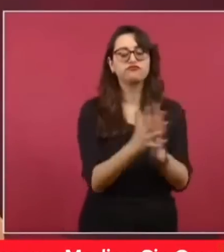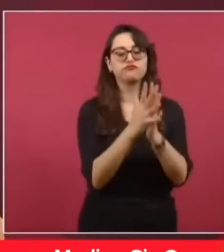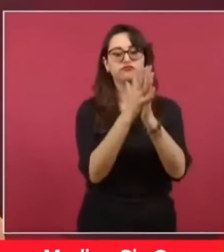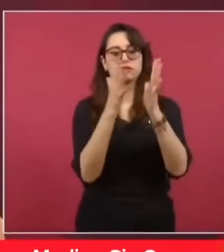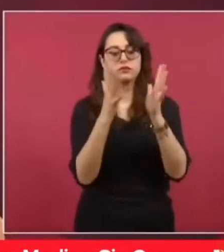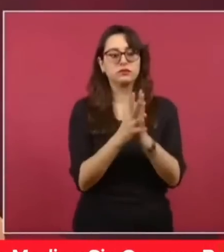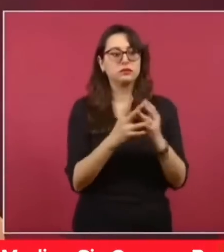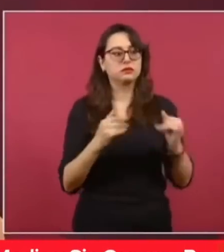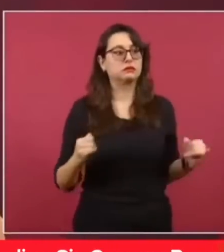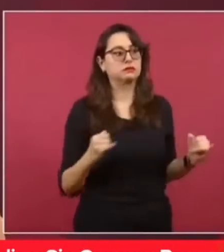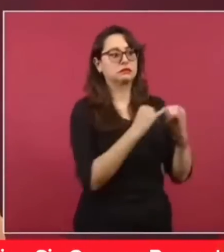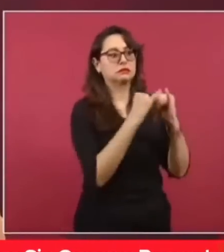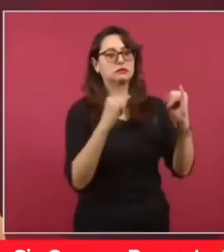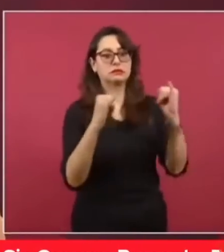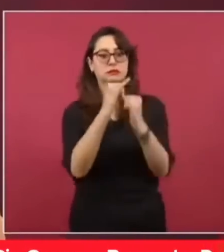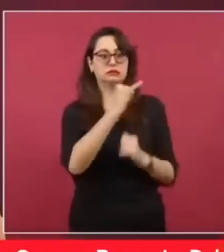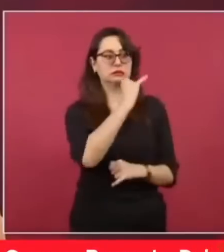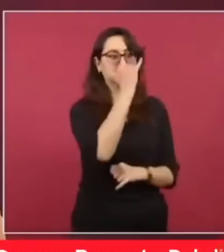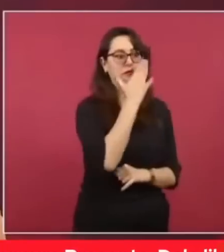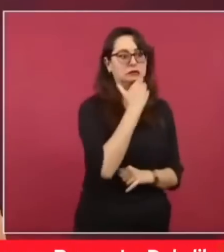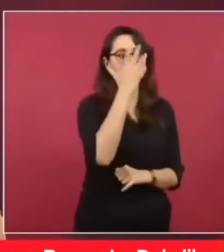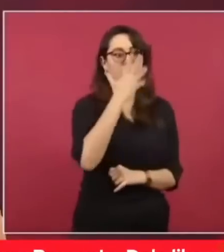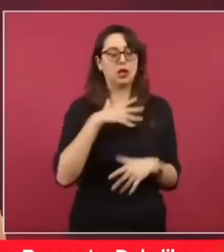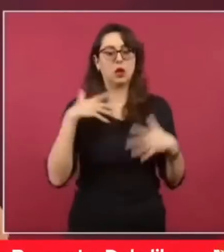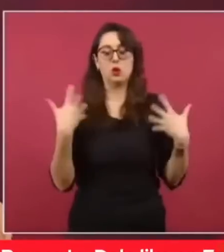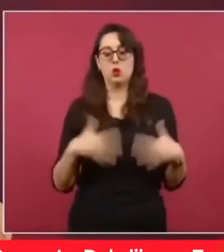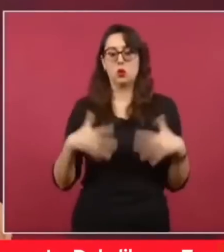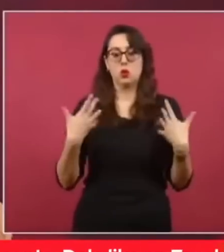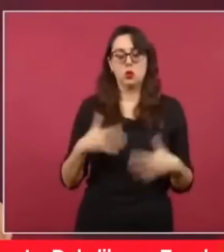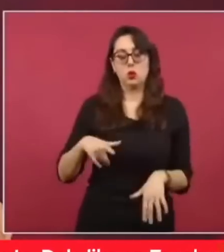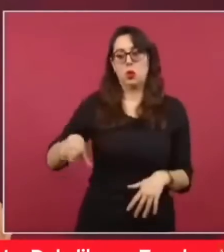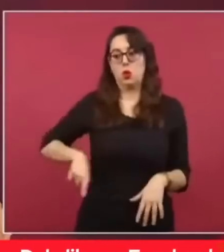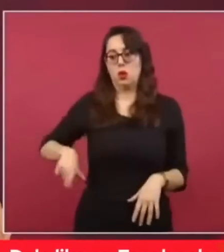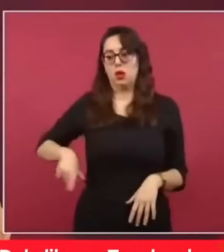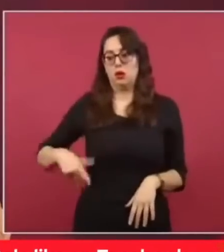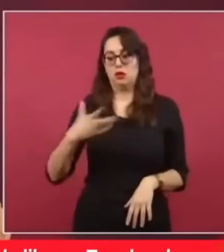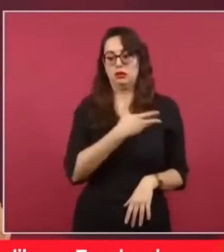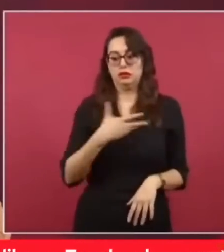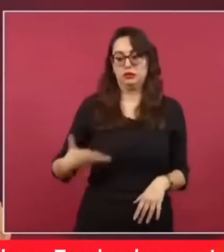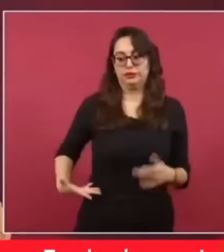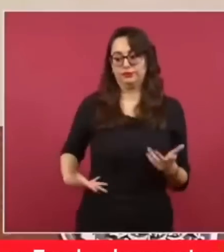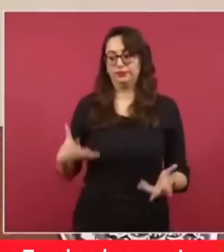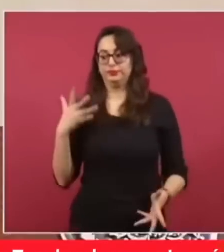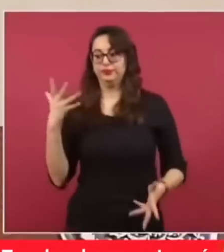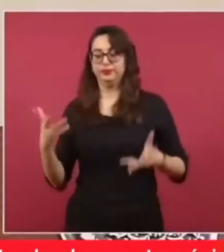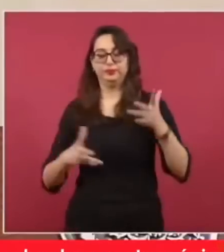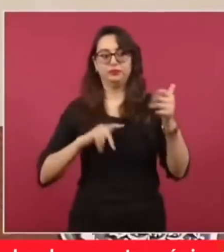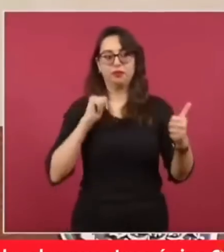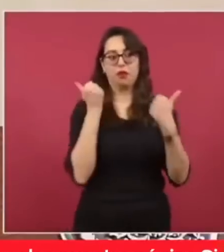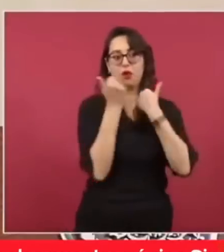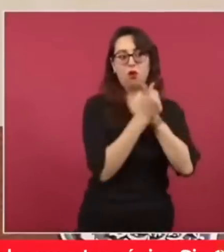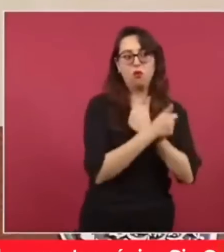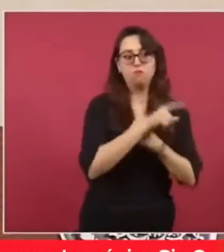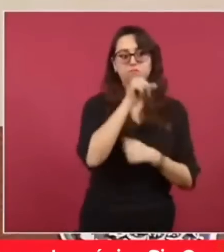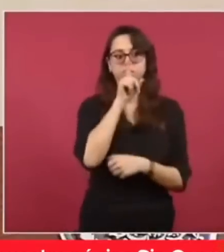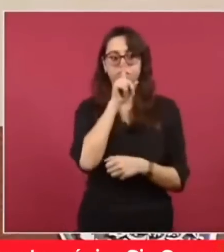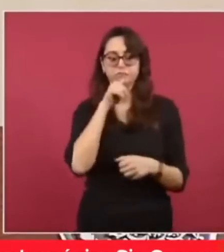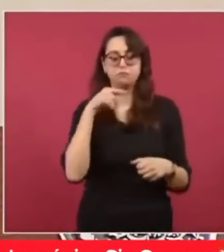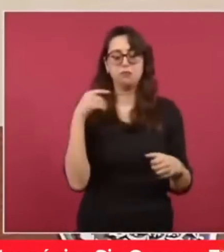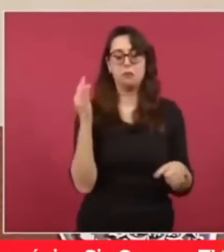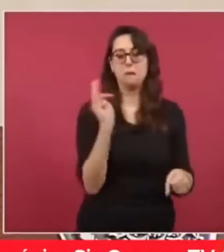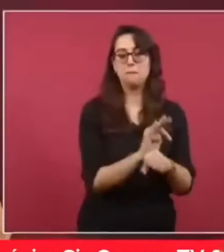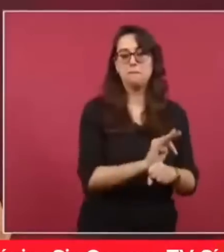jóvenes, cuando lo que tenía que haber hecho el presidente y todos los